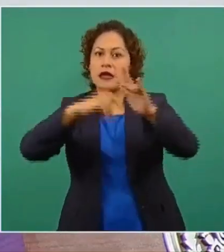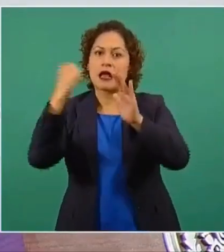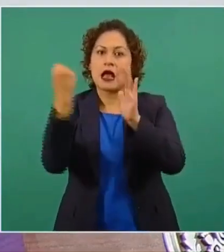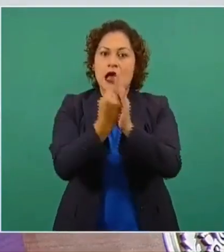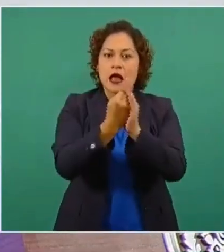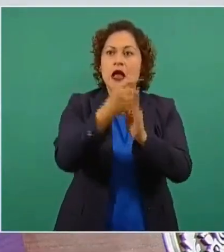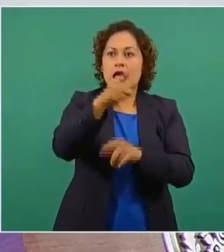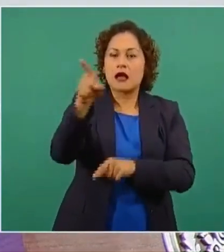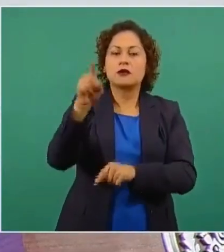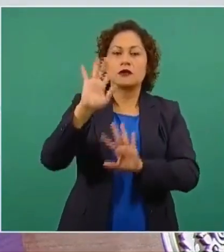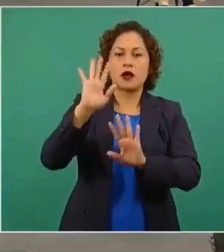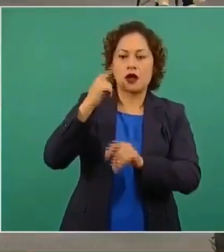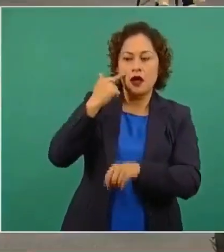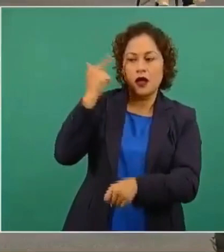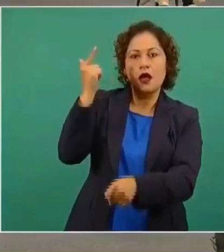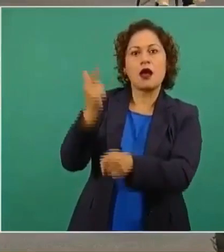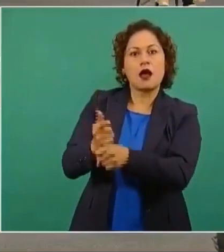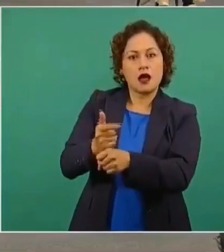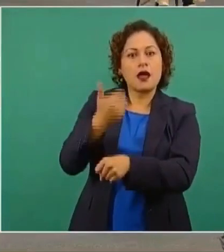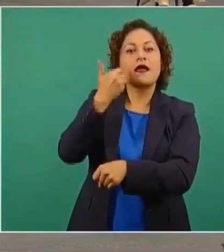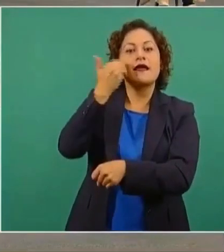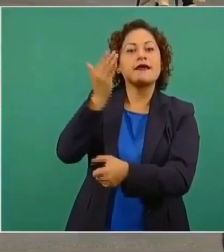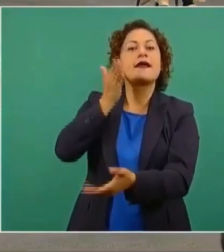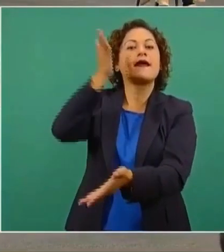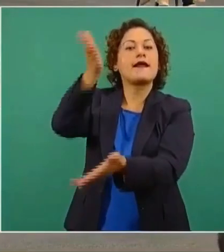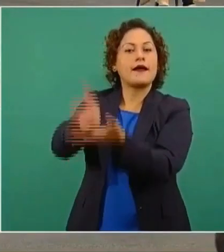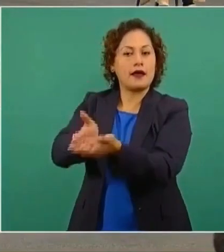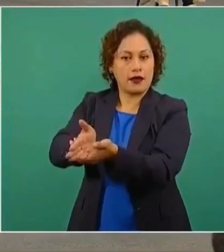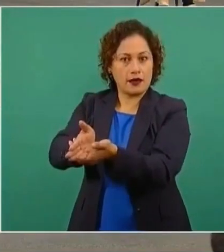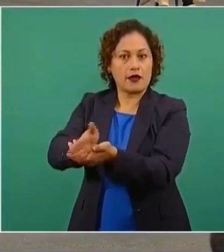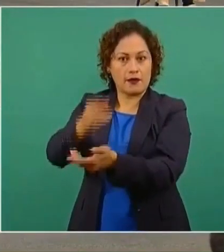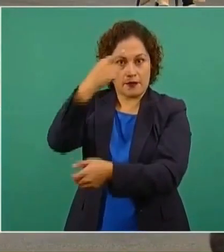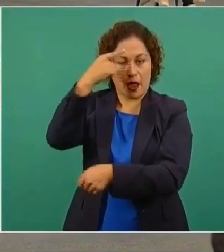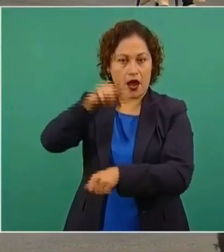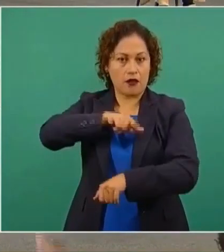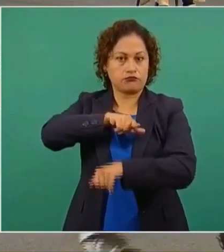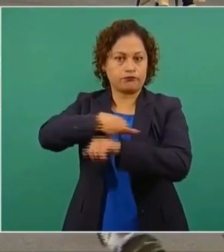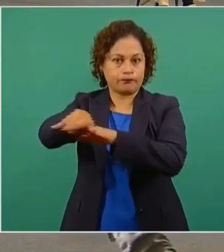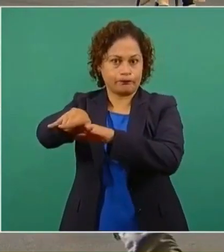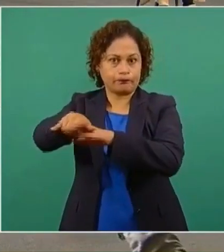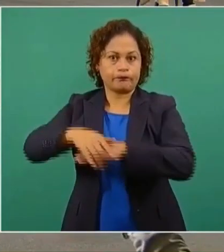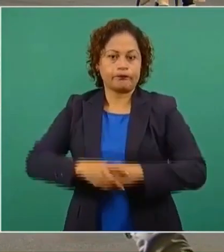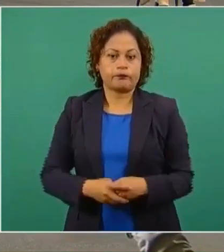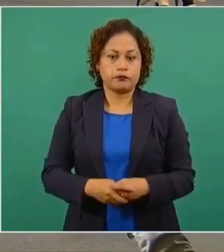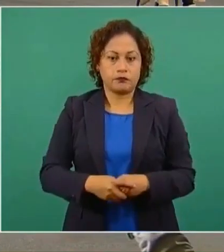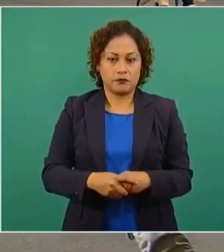operar en el aeropuerto de Santa Lucía. Nada más aclarar esto, ¿no?